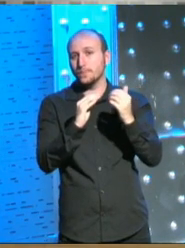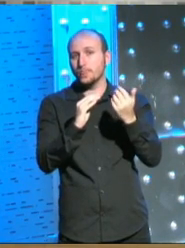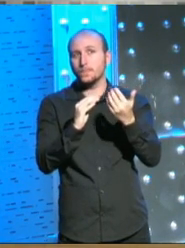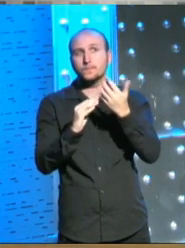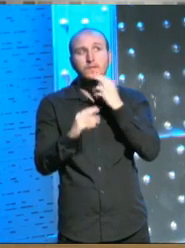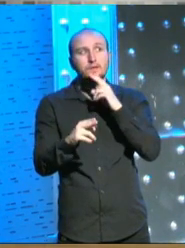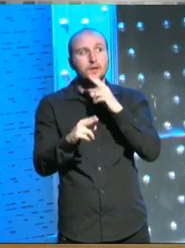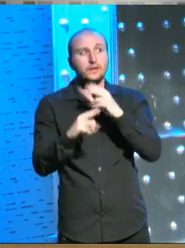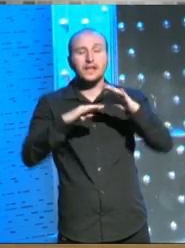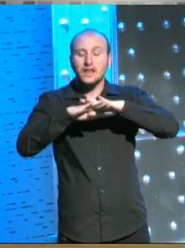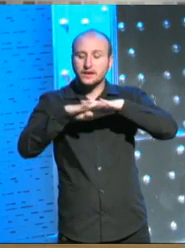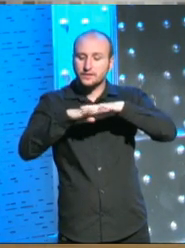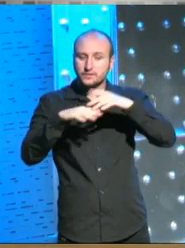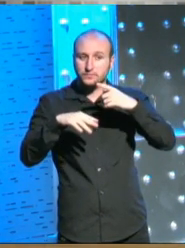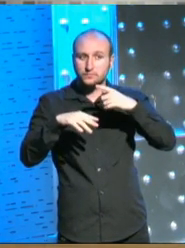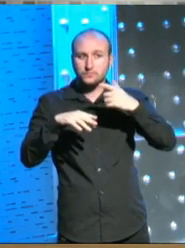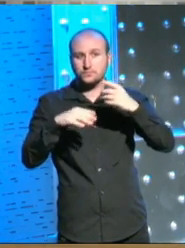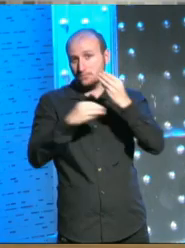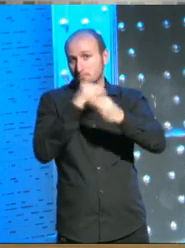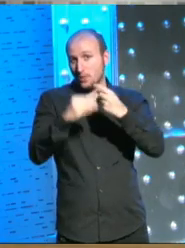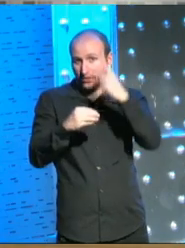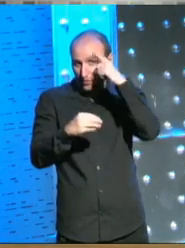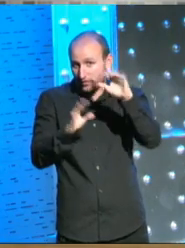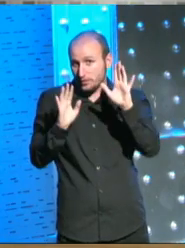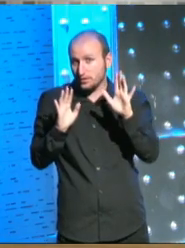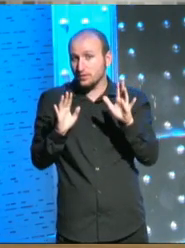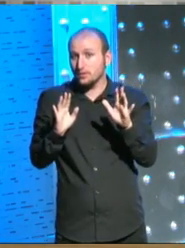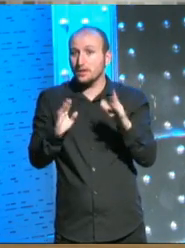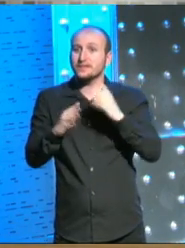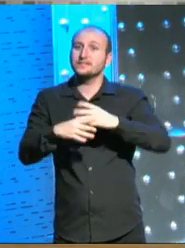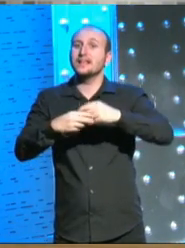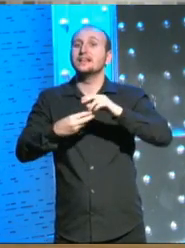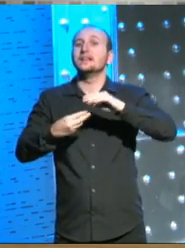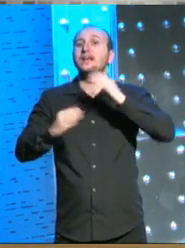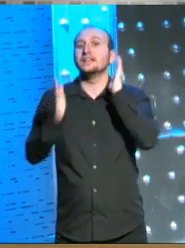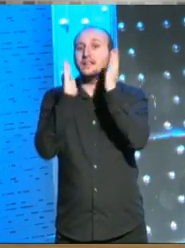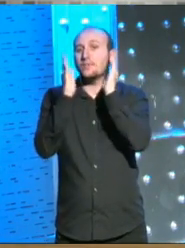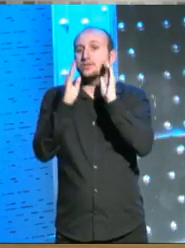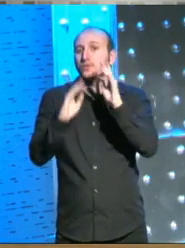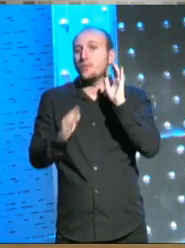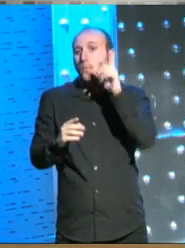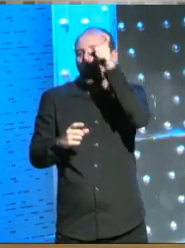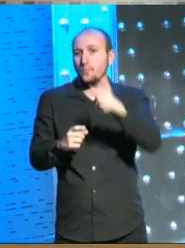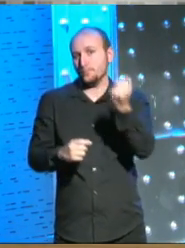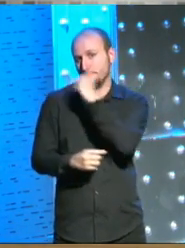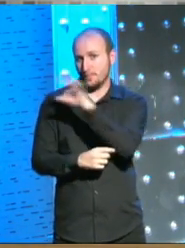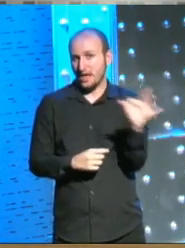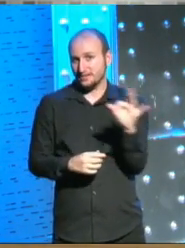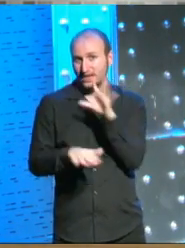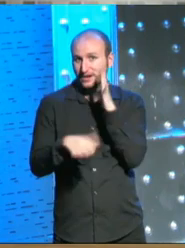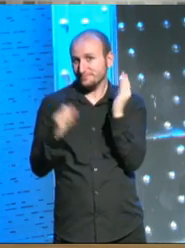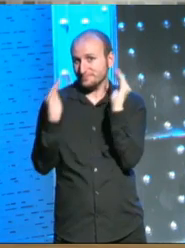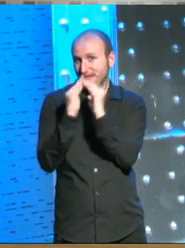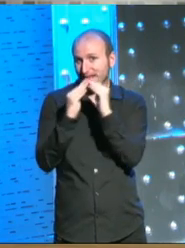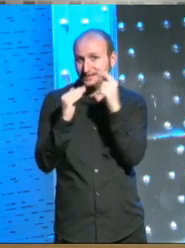que se llama Redis, no sé si les suena, ¿no? Es el tataranieto de los genios. En fin, es el que tenemos en casa, el